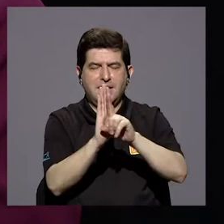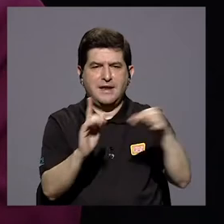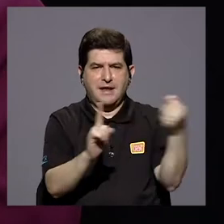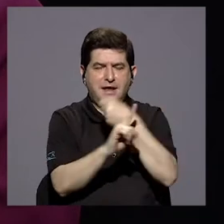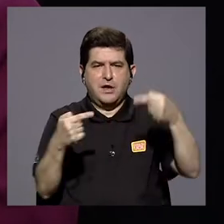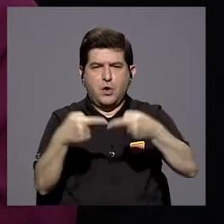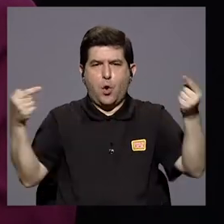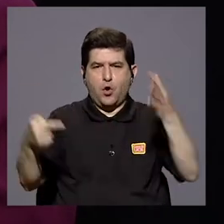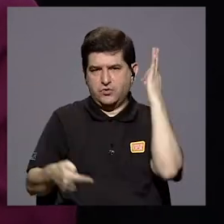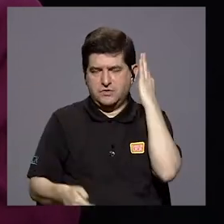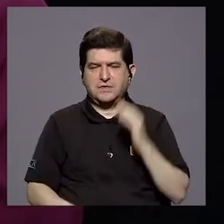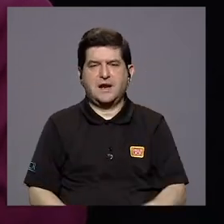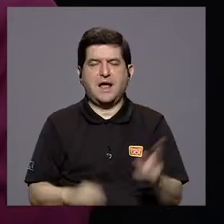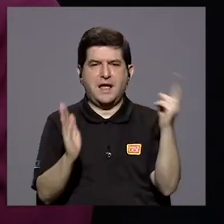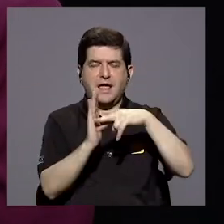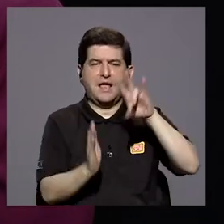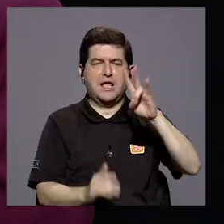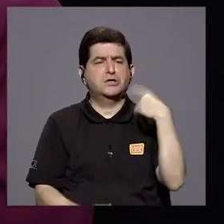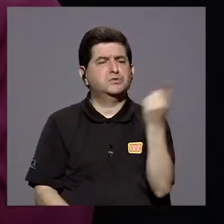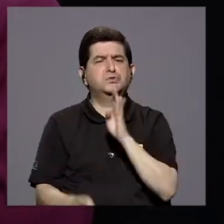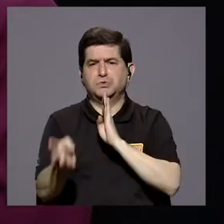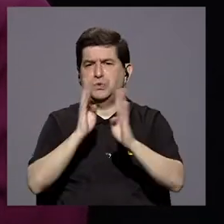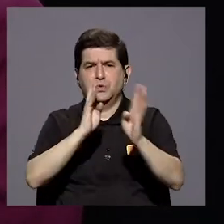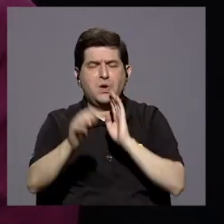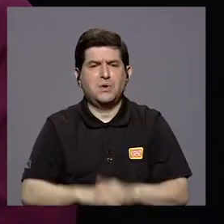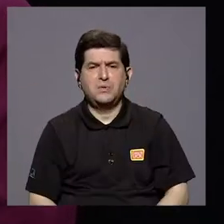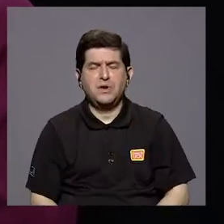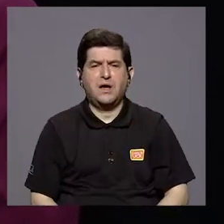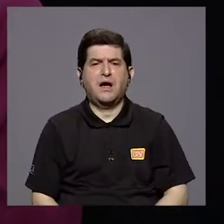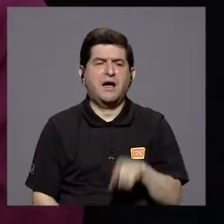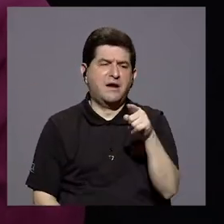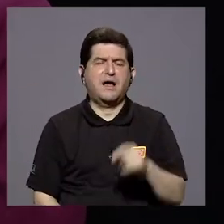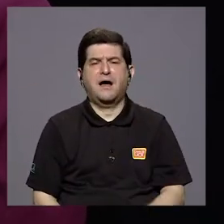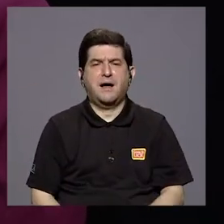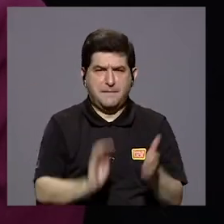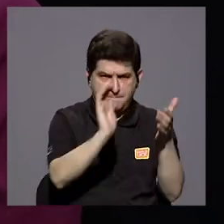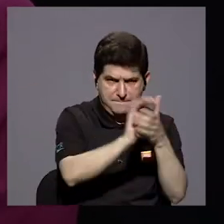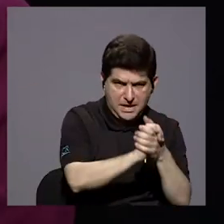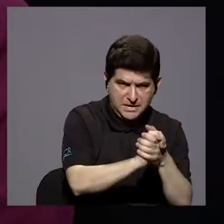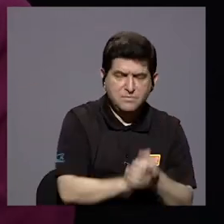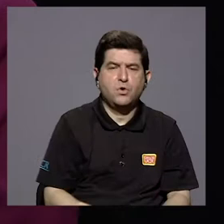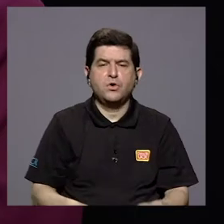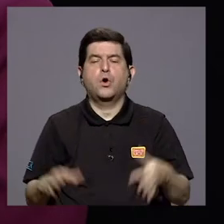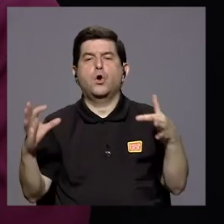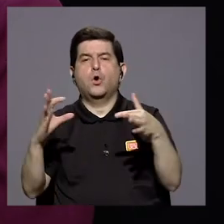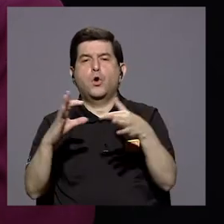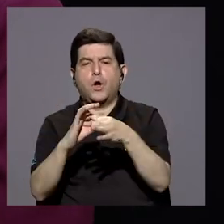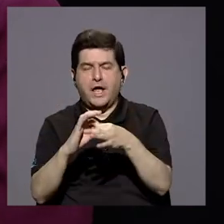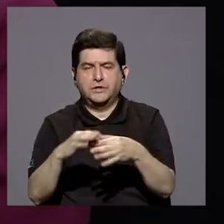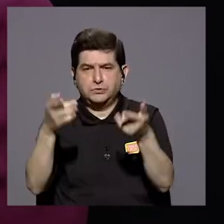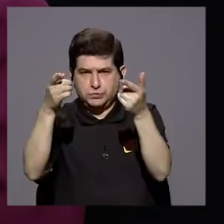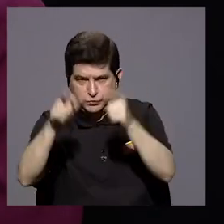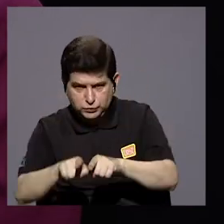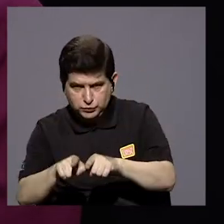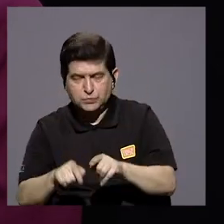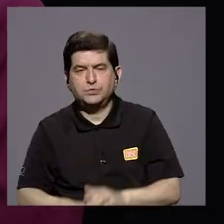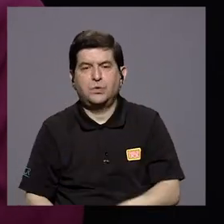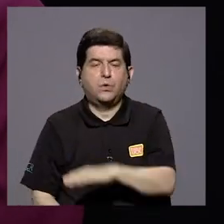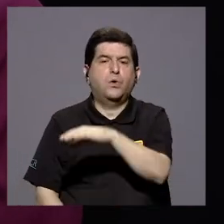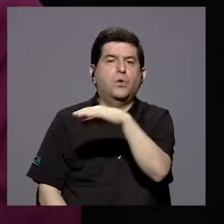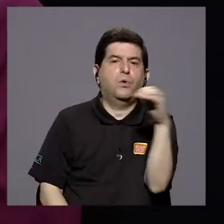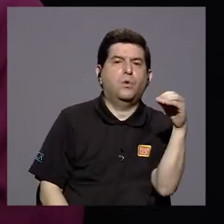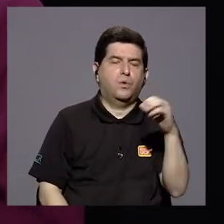En el 2007 solo se hablaba de casados, uniones de hecho, y se hablaba